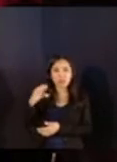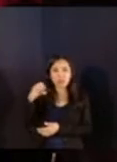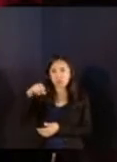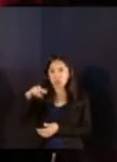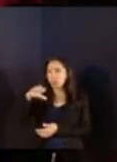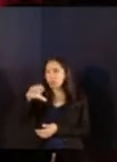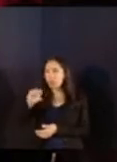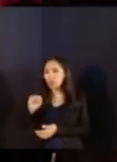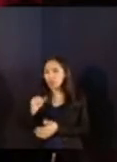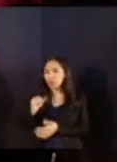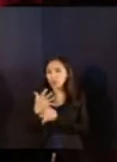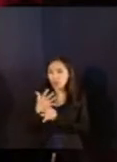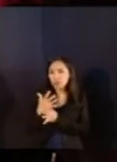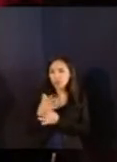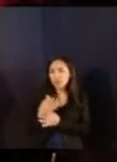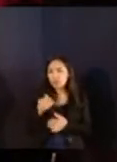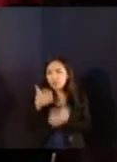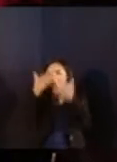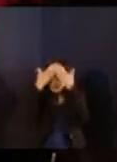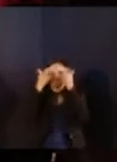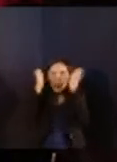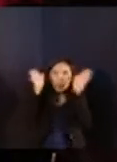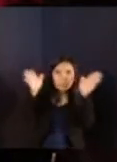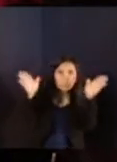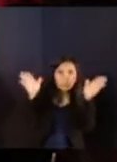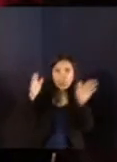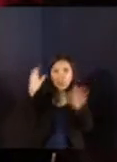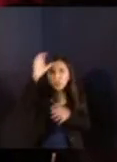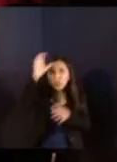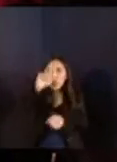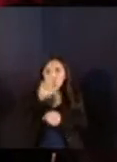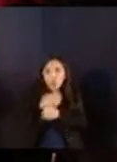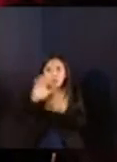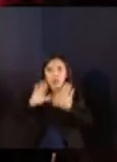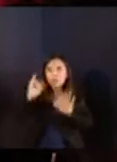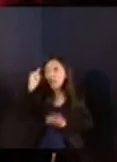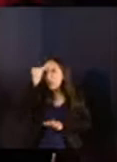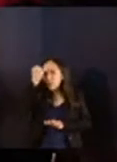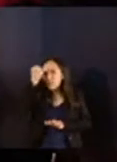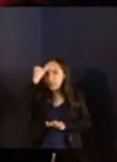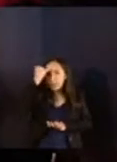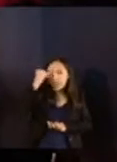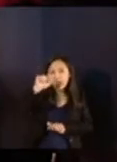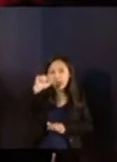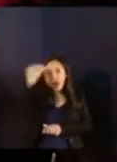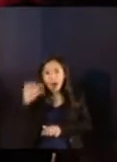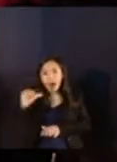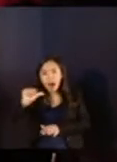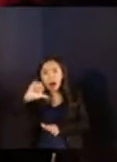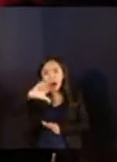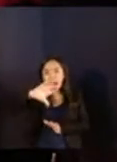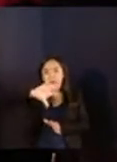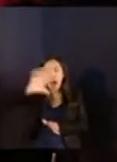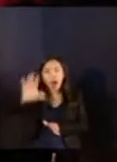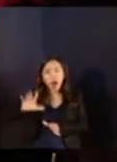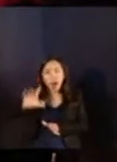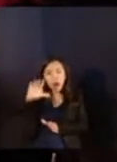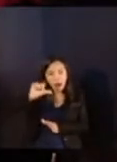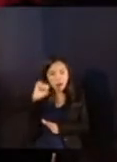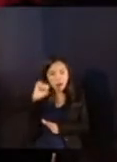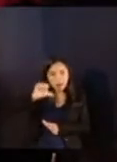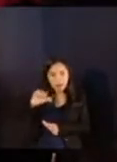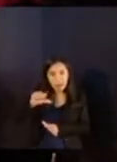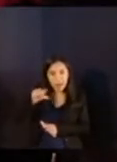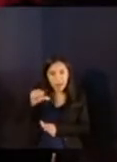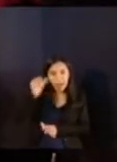nos daría un horizonte cultural parecido a lo que sucede en Asia, en la India, ¿no? Yo quisiera preguntar eso, ¿no? Por las condiciones de la educación